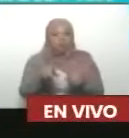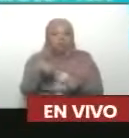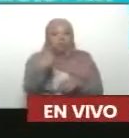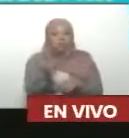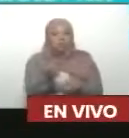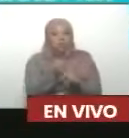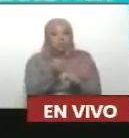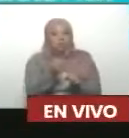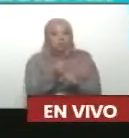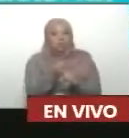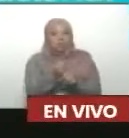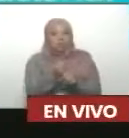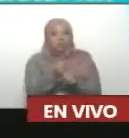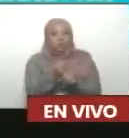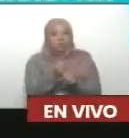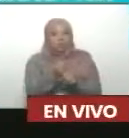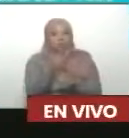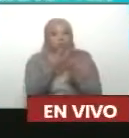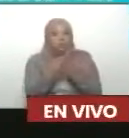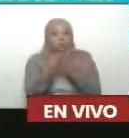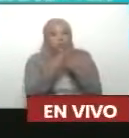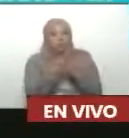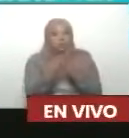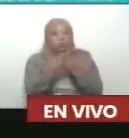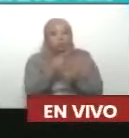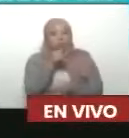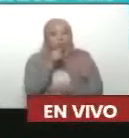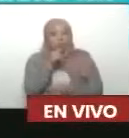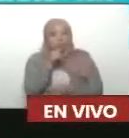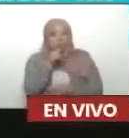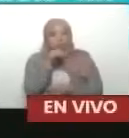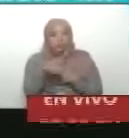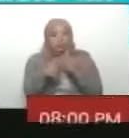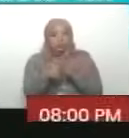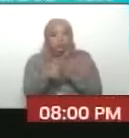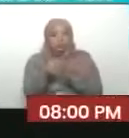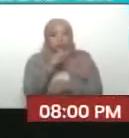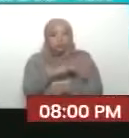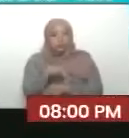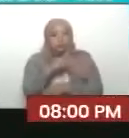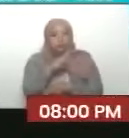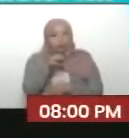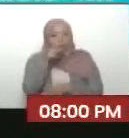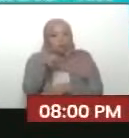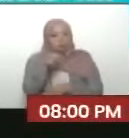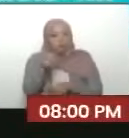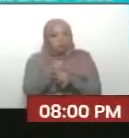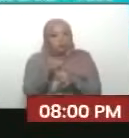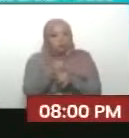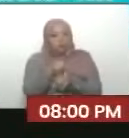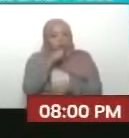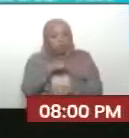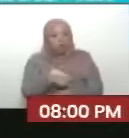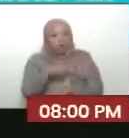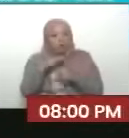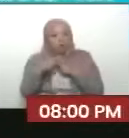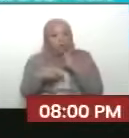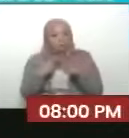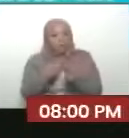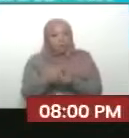pospandemia. Habiendo estudiado que las pandemias, siempre históricamente hablando en la